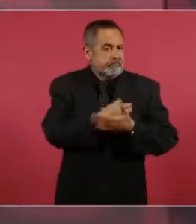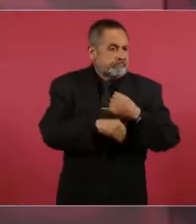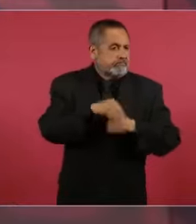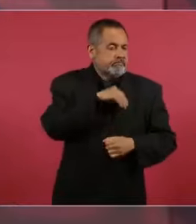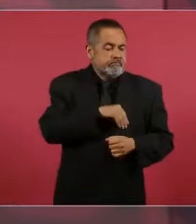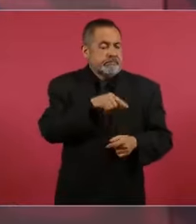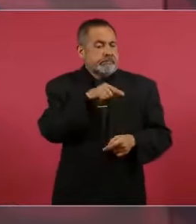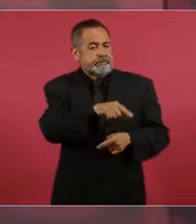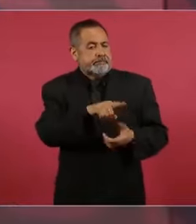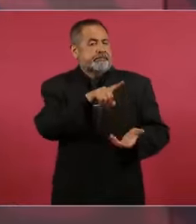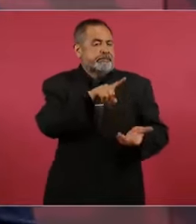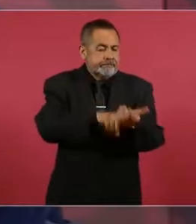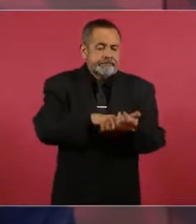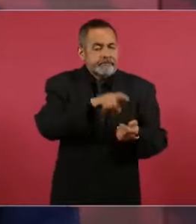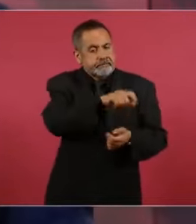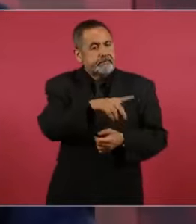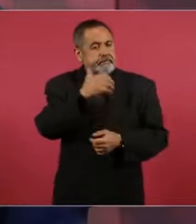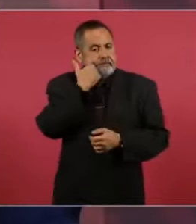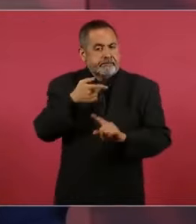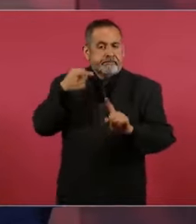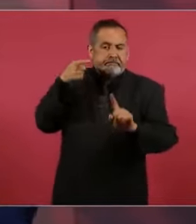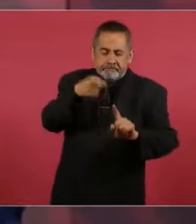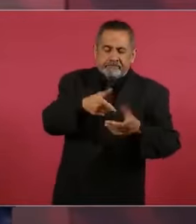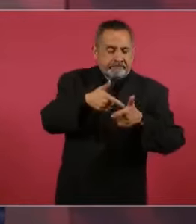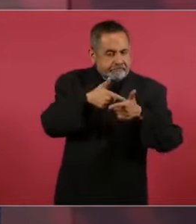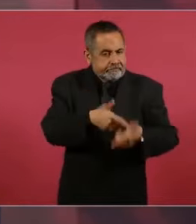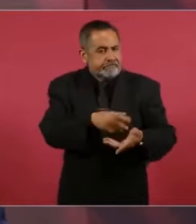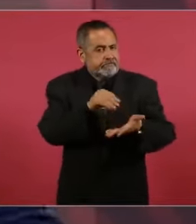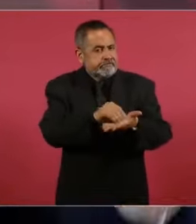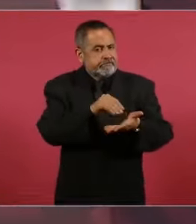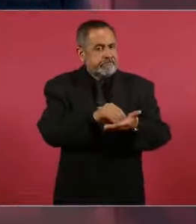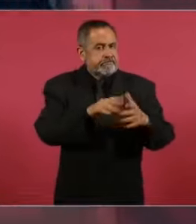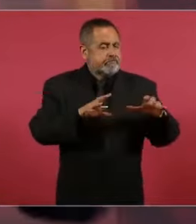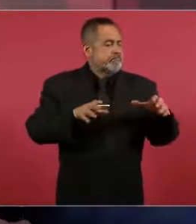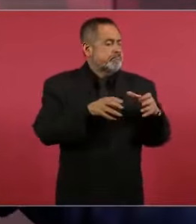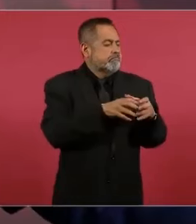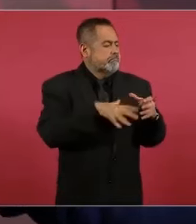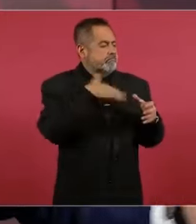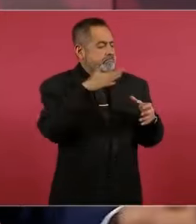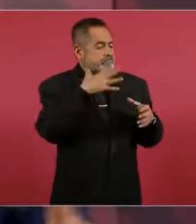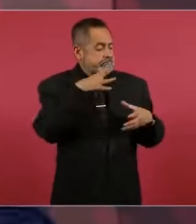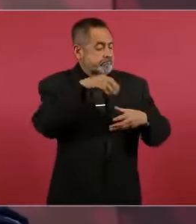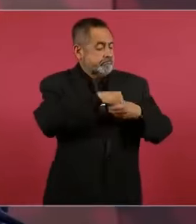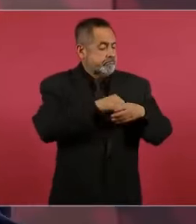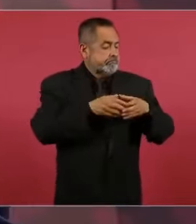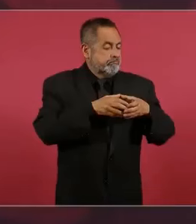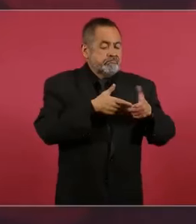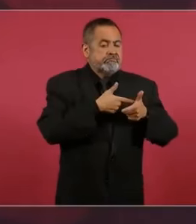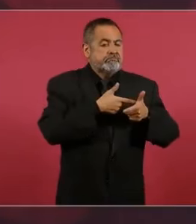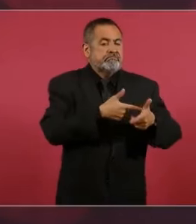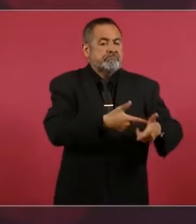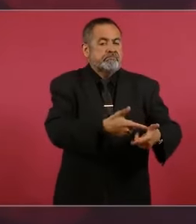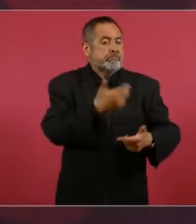que tiene el propósito de sostener a un régimen corrupto.